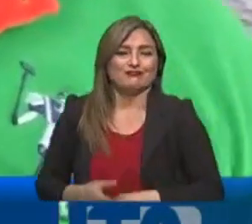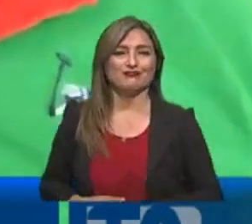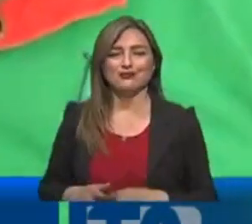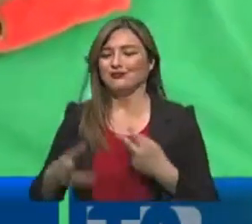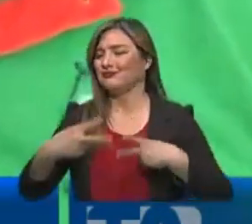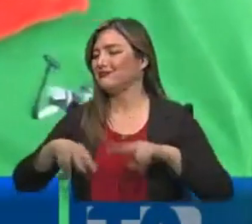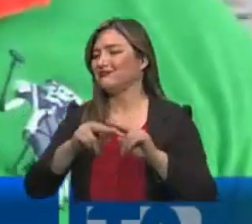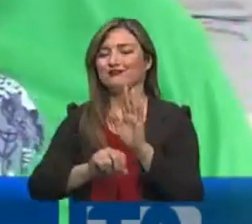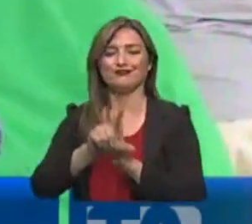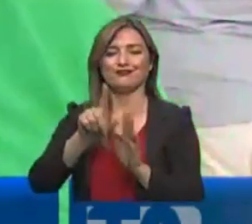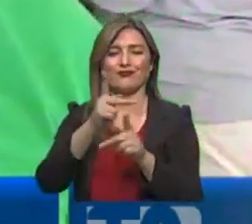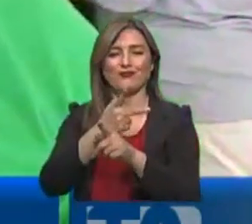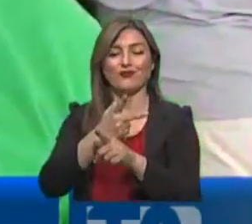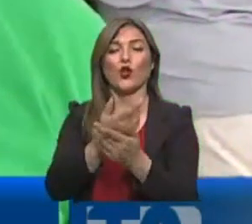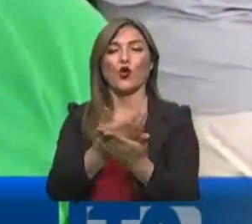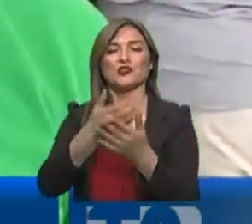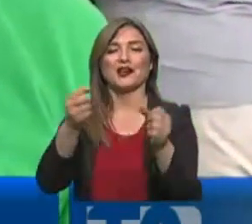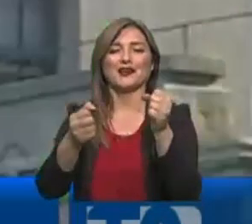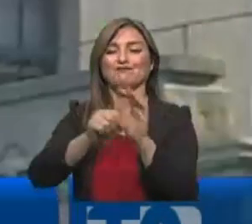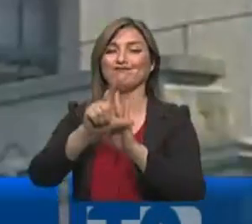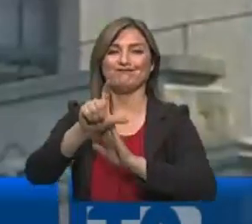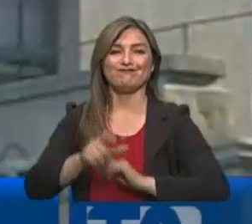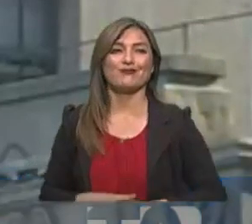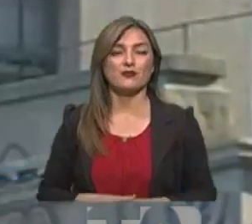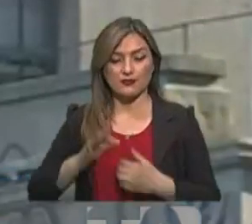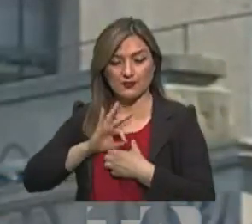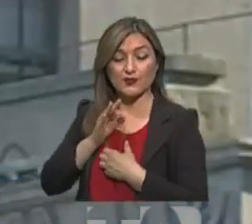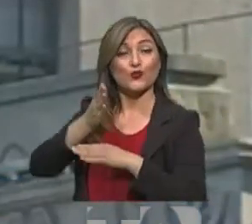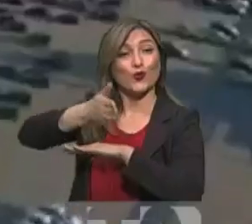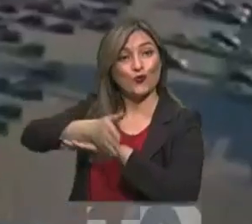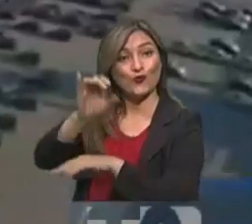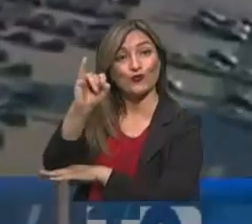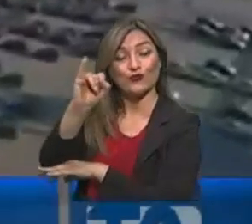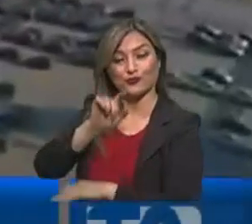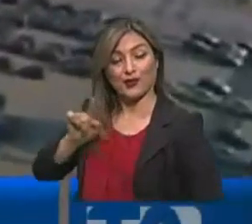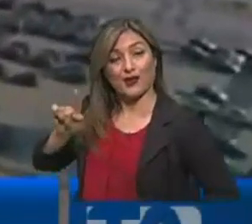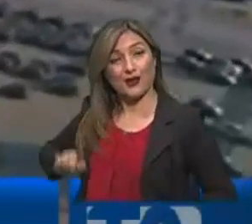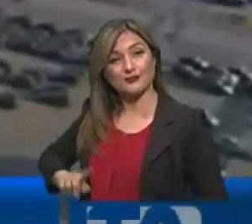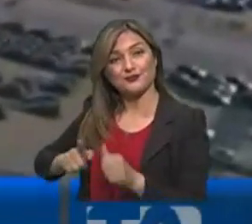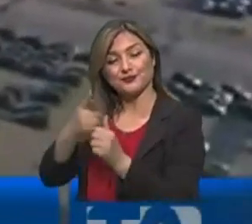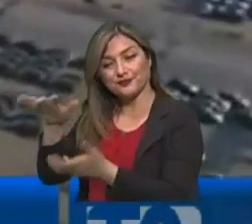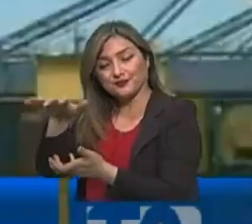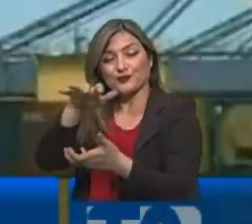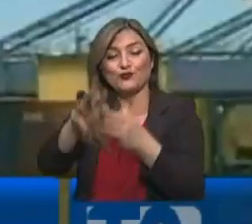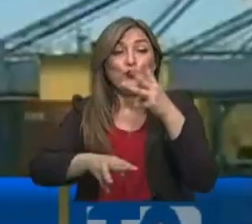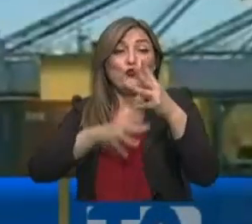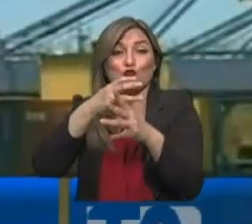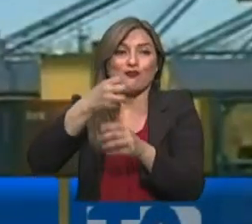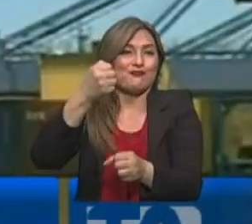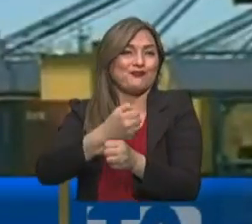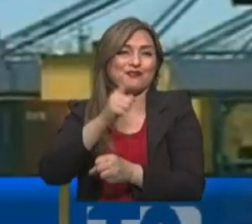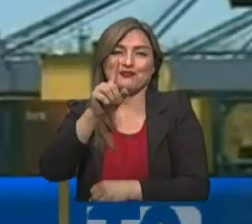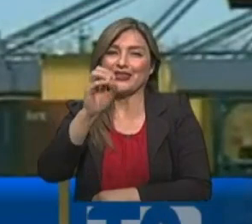subido, todos los productos, lo que es accesorios para carro ha subido. Tras la pandemia, las industrias en China, el principal proveedor mundial, no trabajan